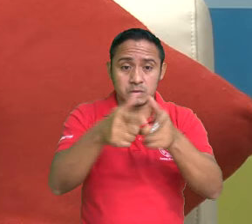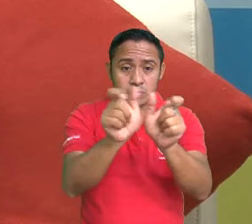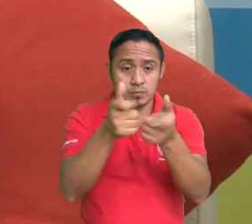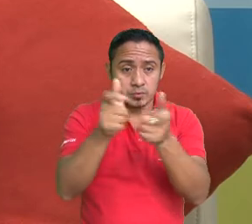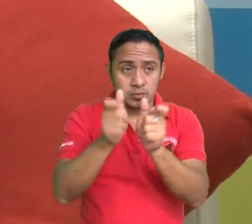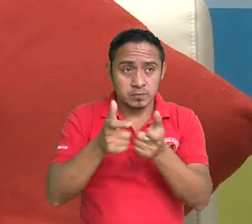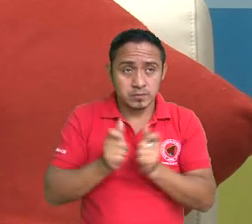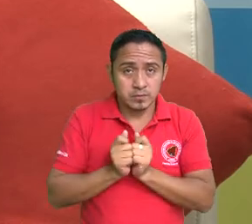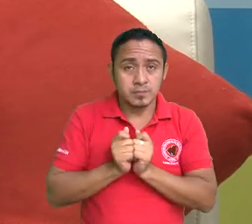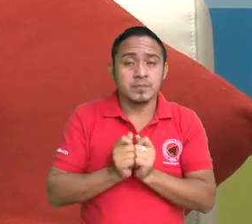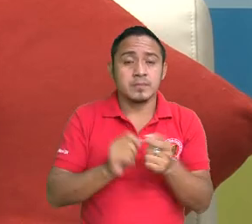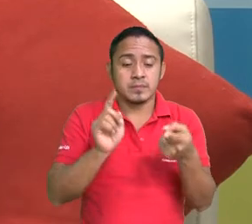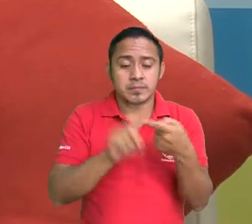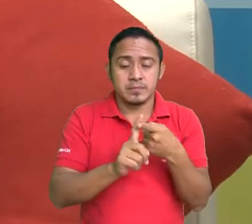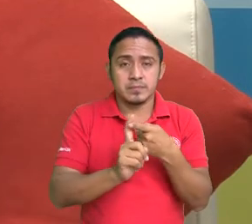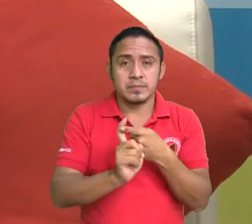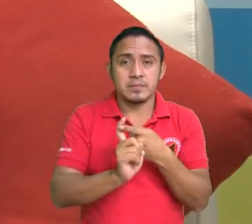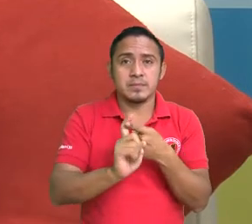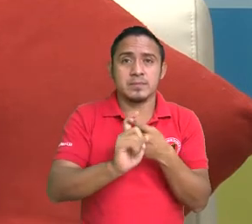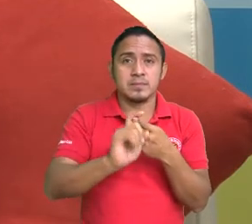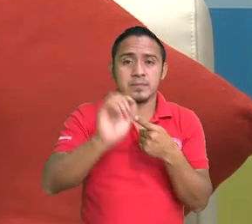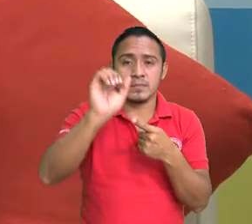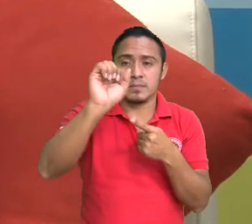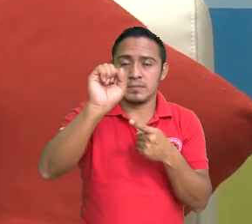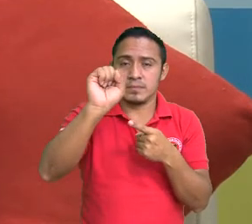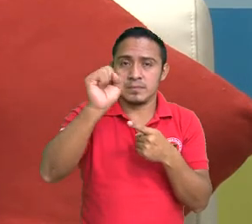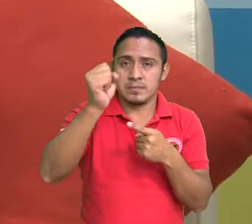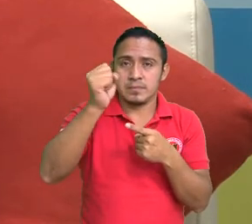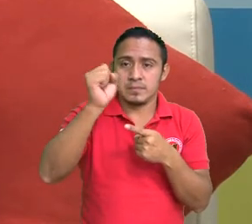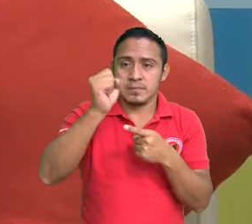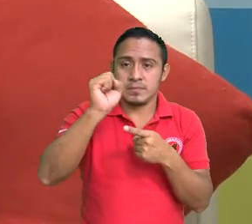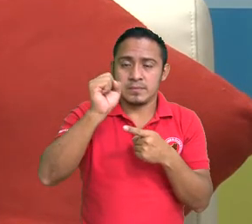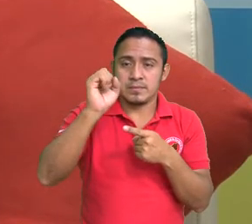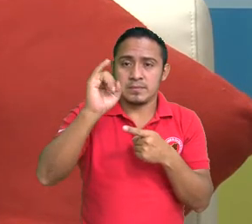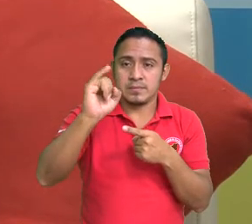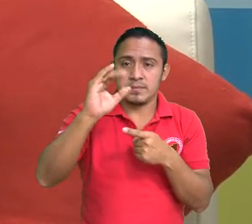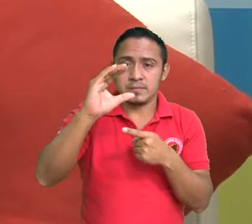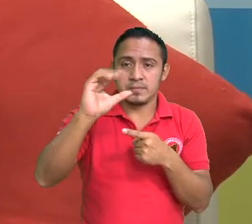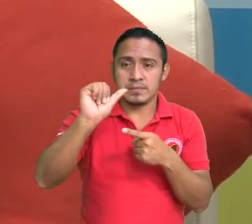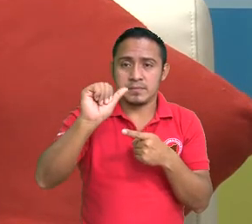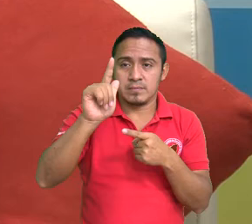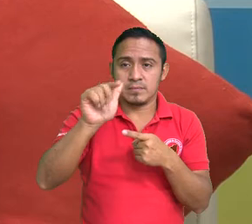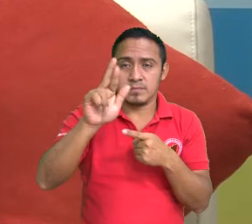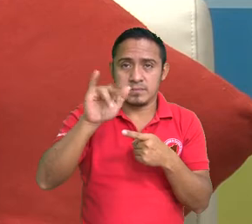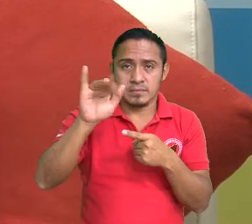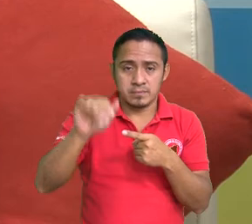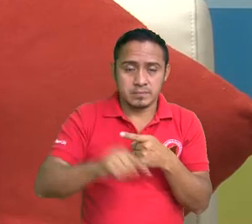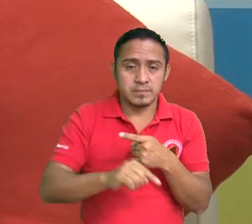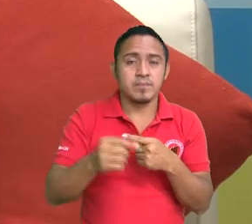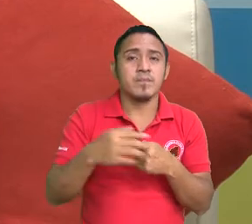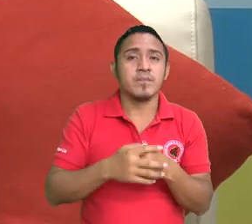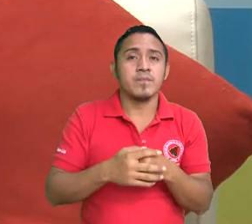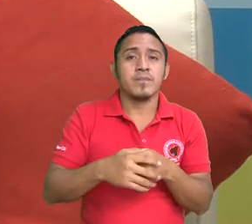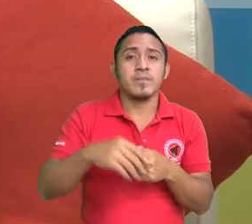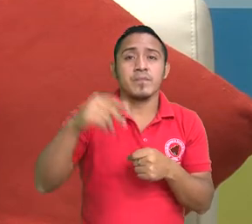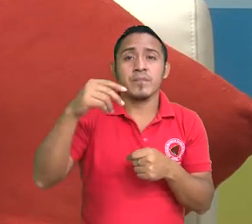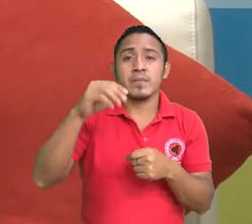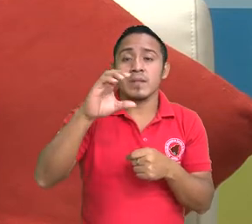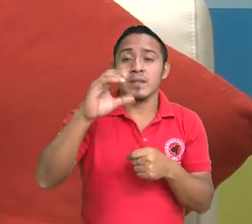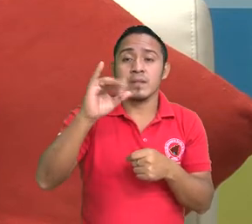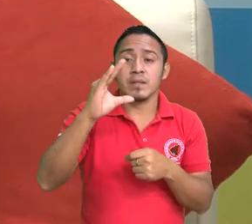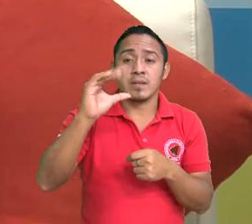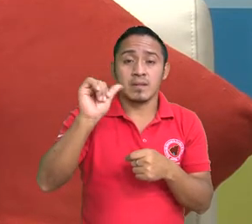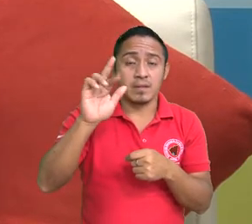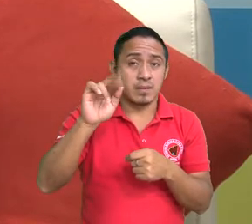clasificar en alopecias cicatriciales, es decir, aquellas que pueden dejar una cicatriz en el folículo piloso que ya no